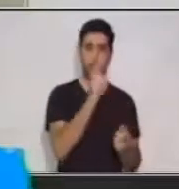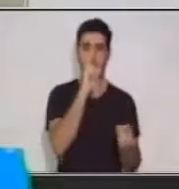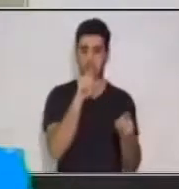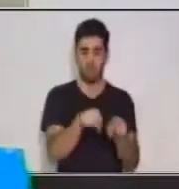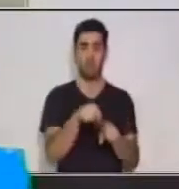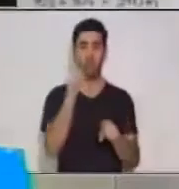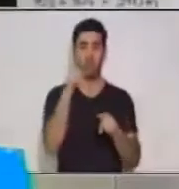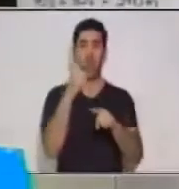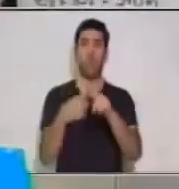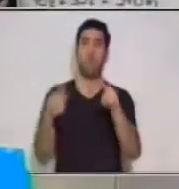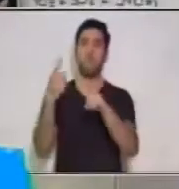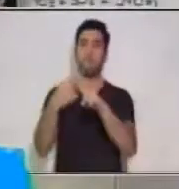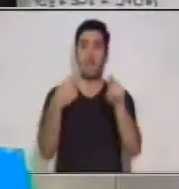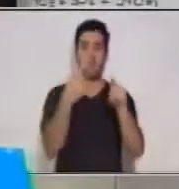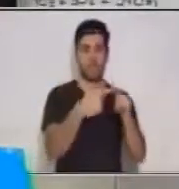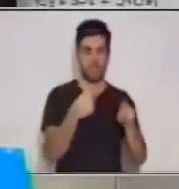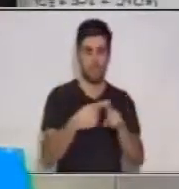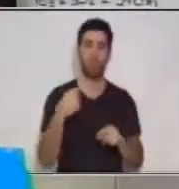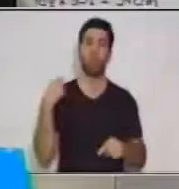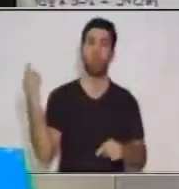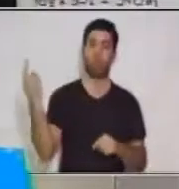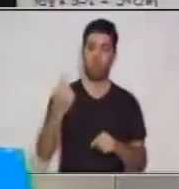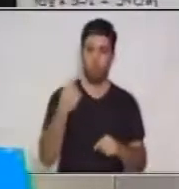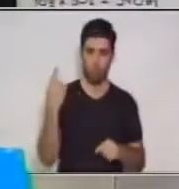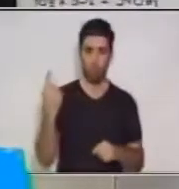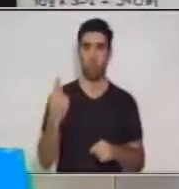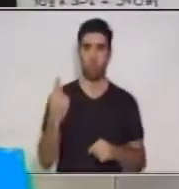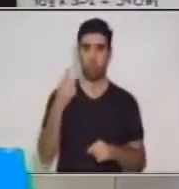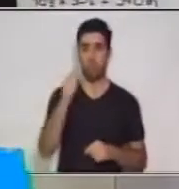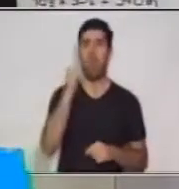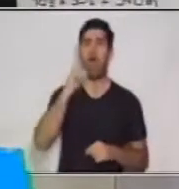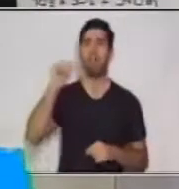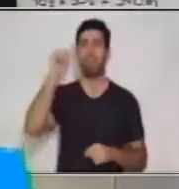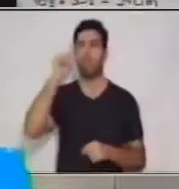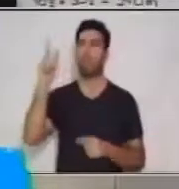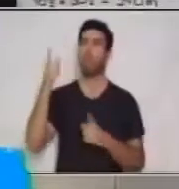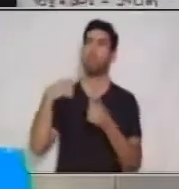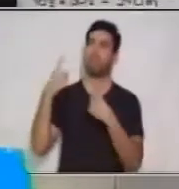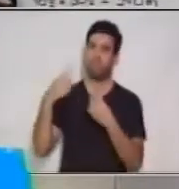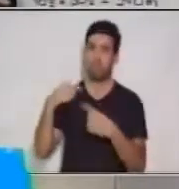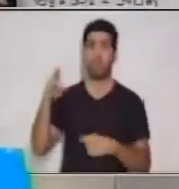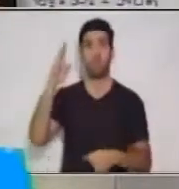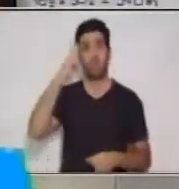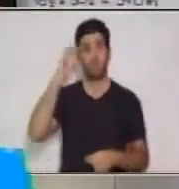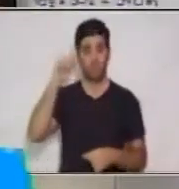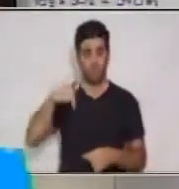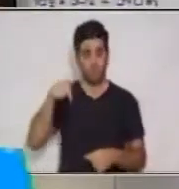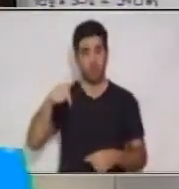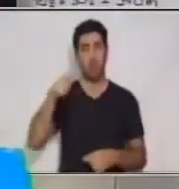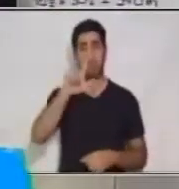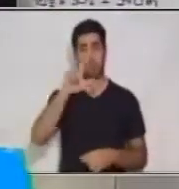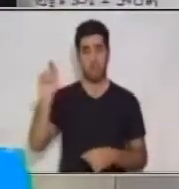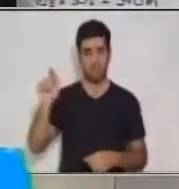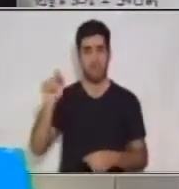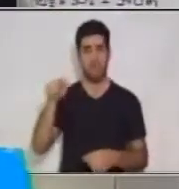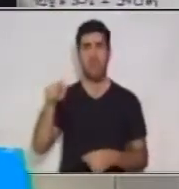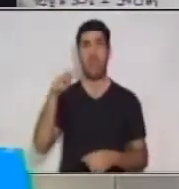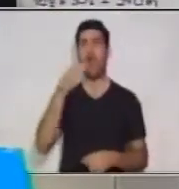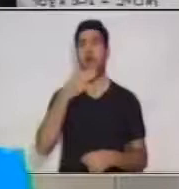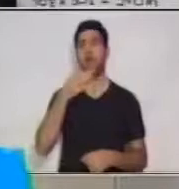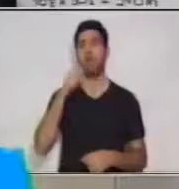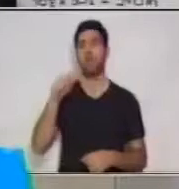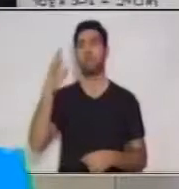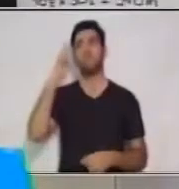lo aprendido siempre con un adulto o con alguien de tu familia. Recuerda que este mes tenemos la celebración y